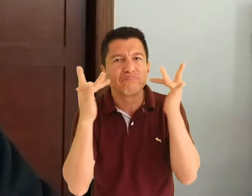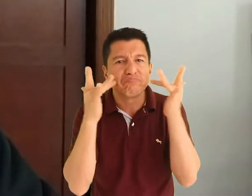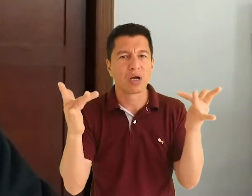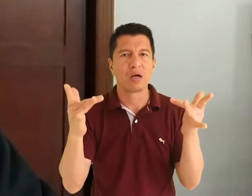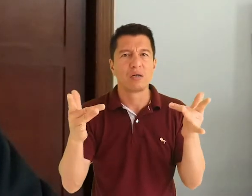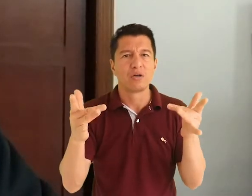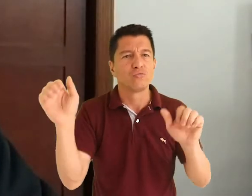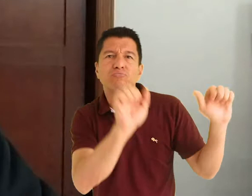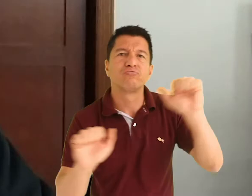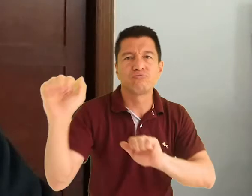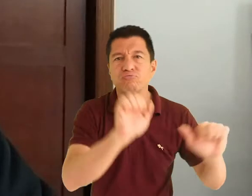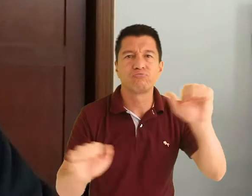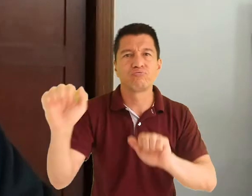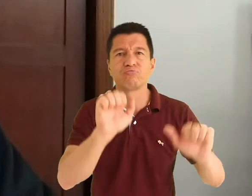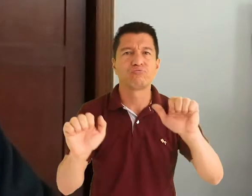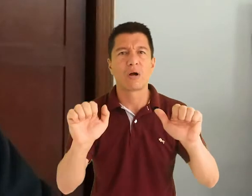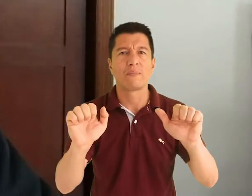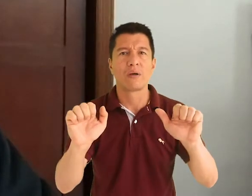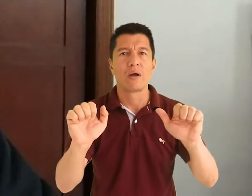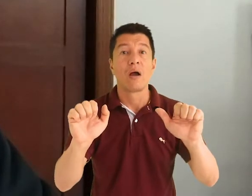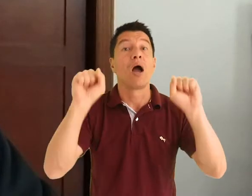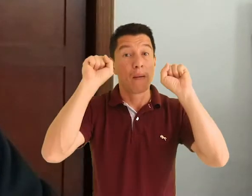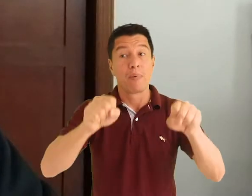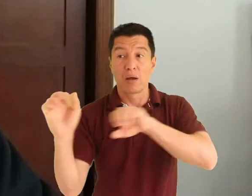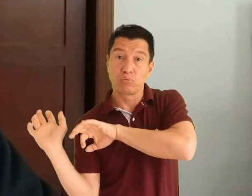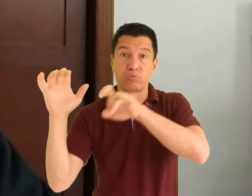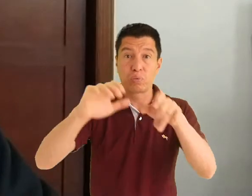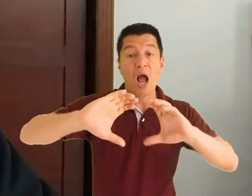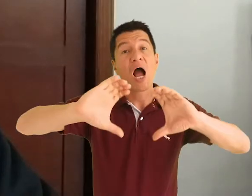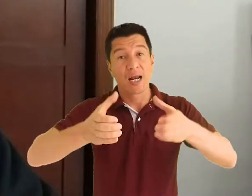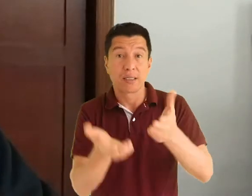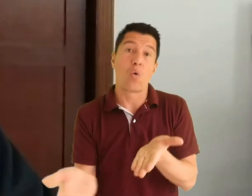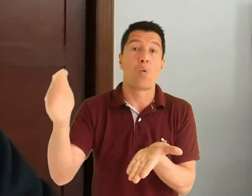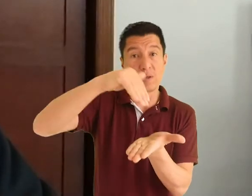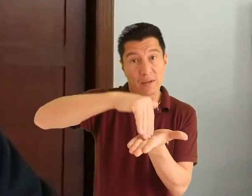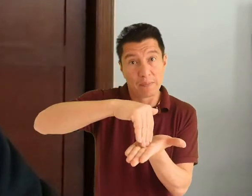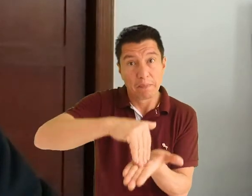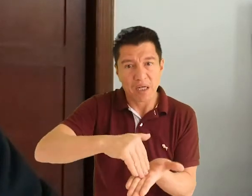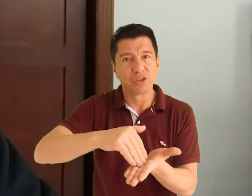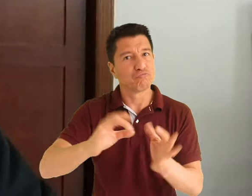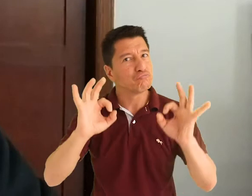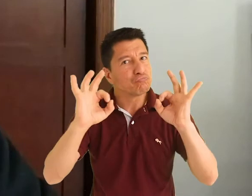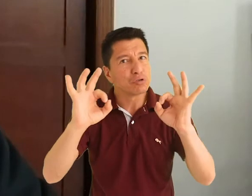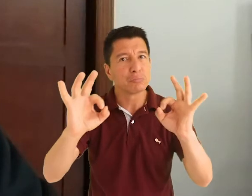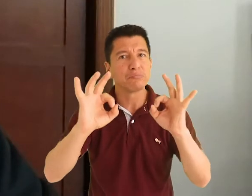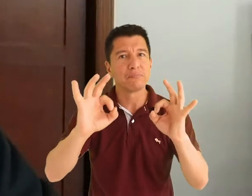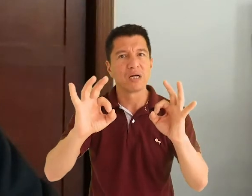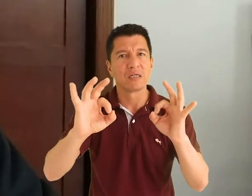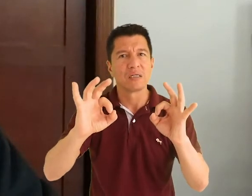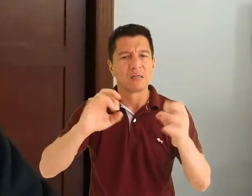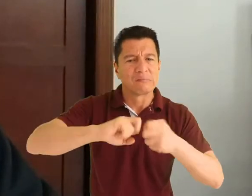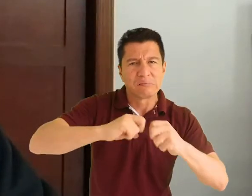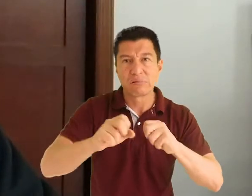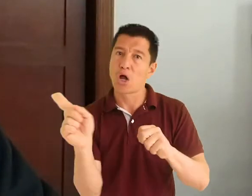pues a la desinfección, a la parte de poder regresar a clases sin mayores